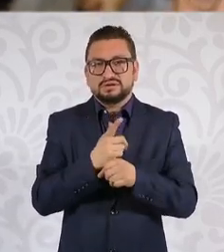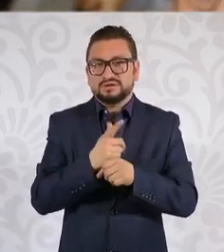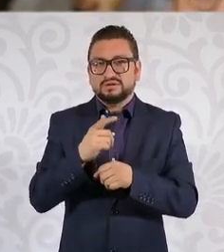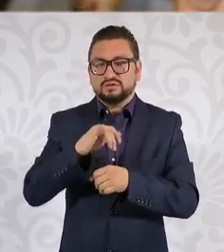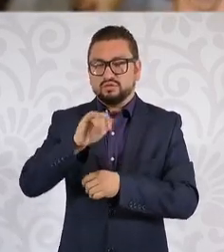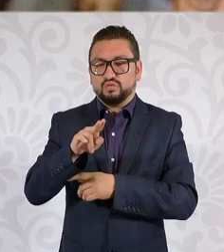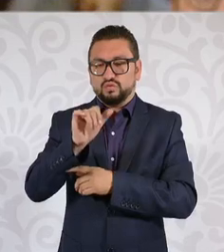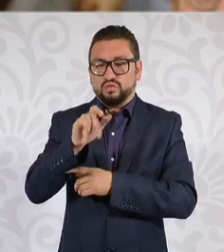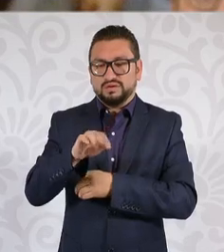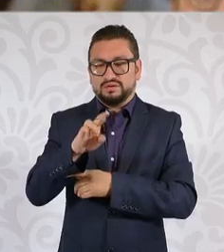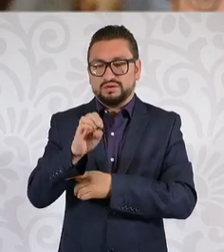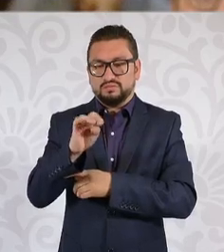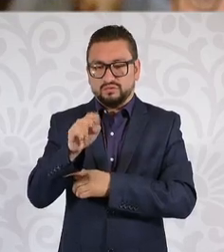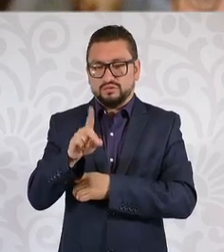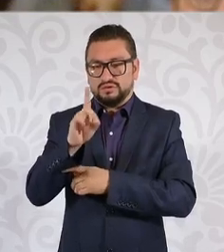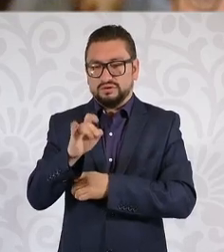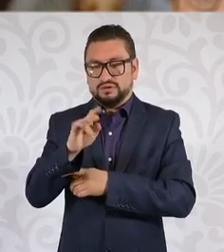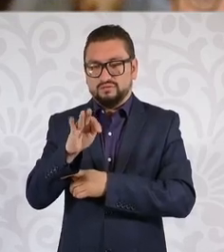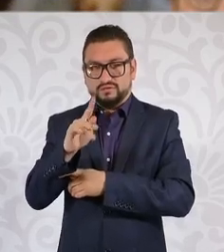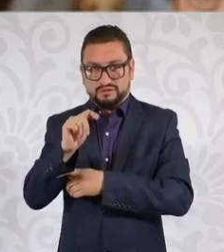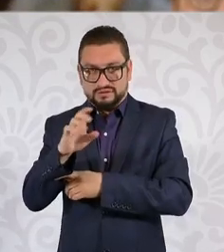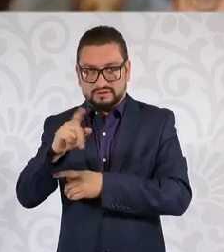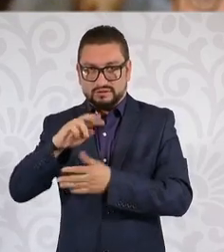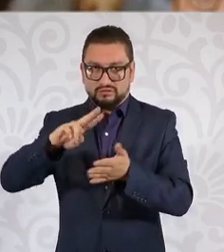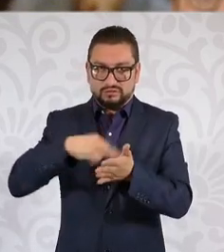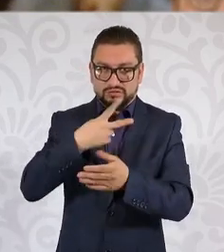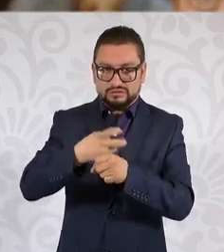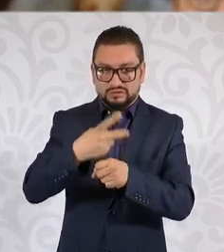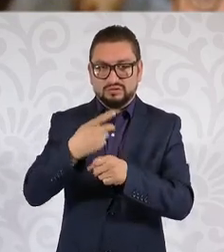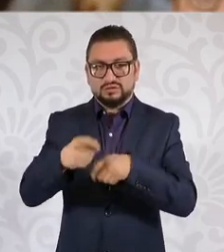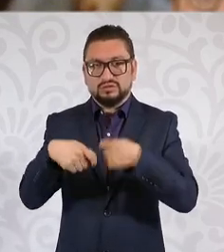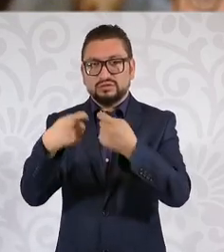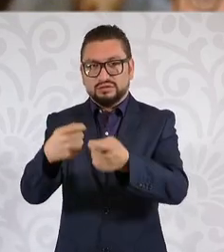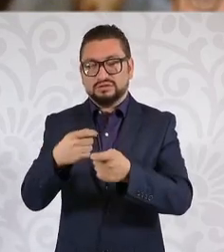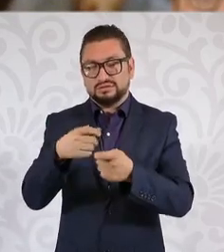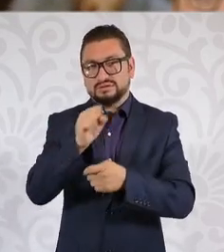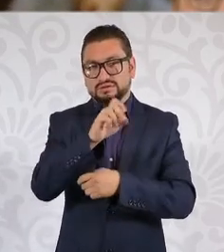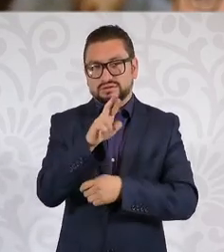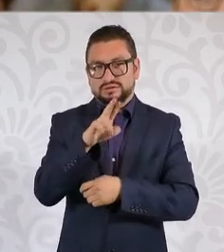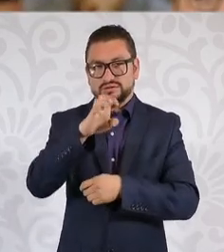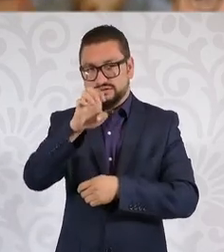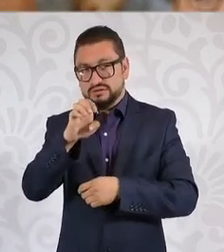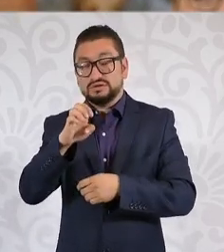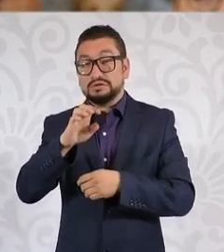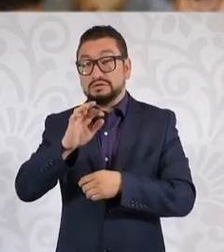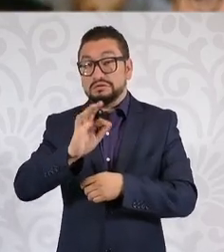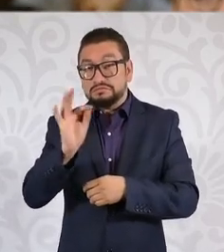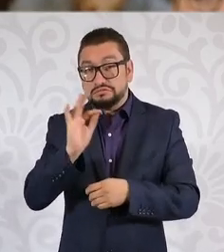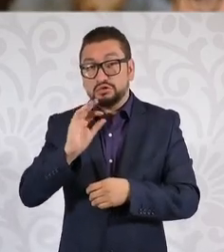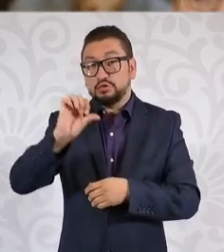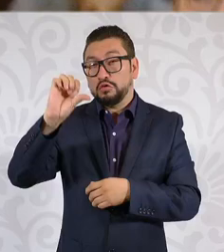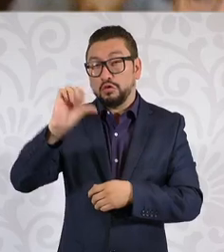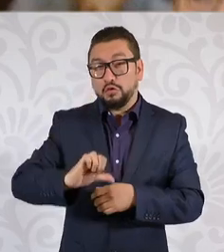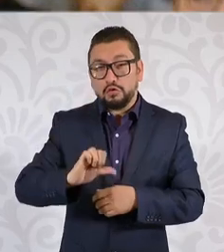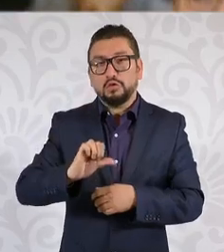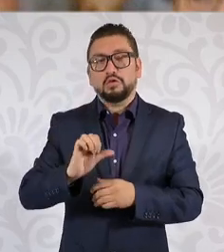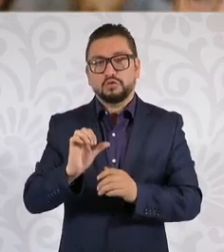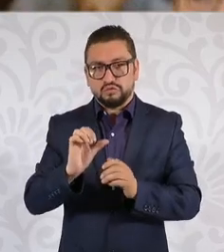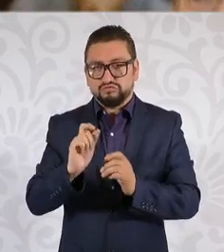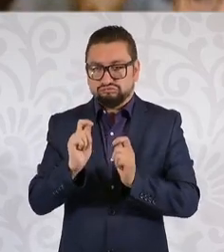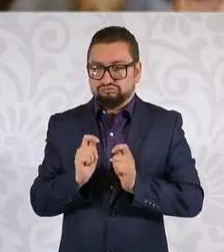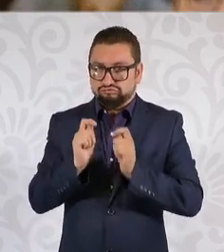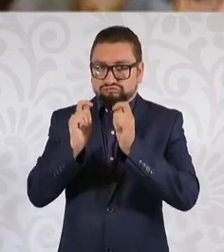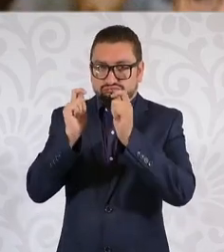Ramón de la Fuente, pues fue ratificado por la Comisión de Relaciones Exteriores y se prevé que hoy pues el